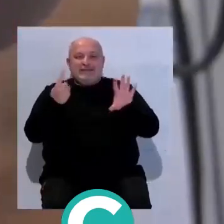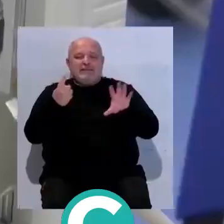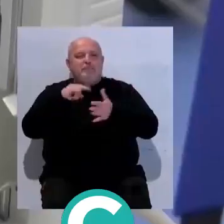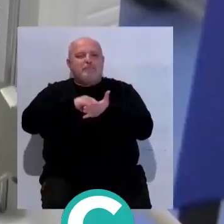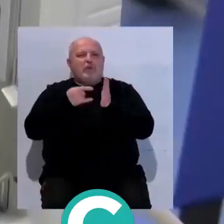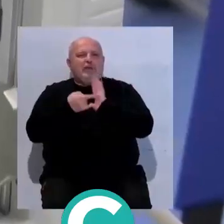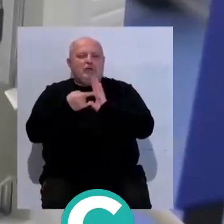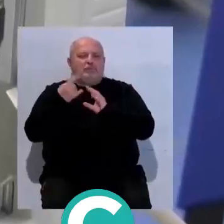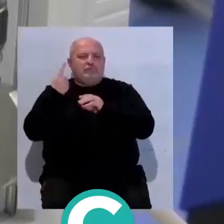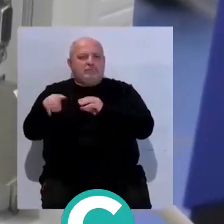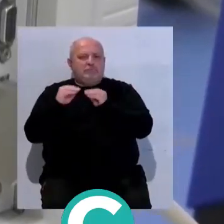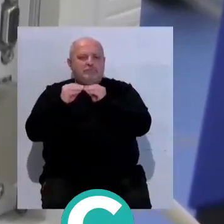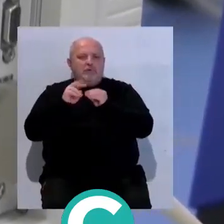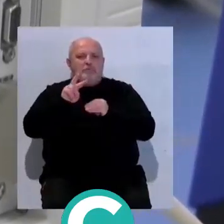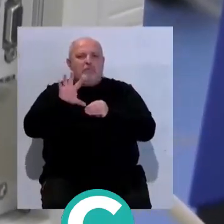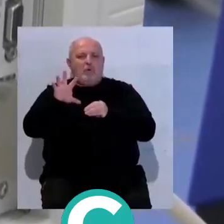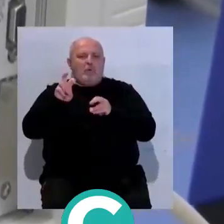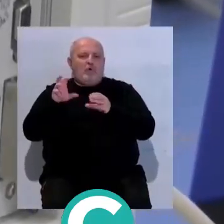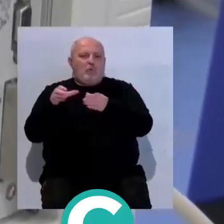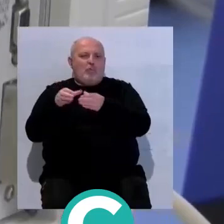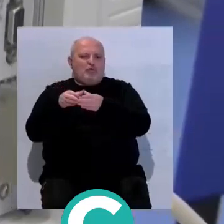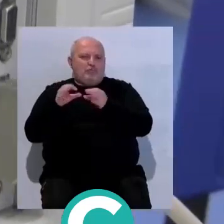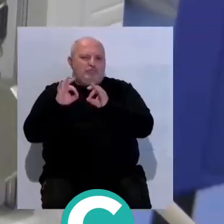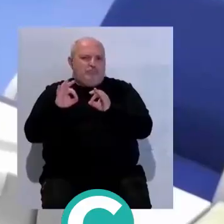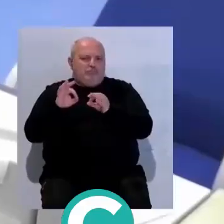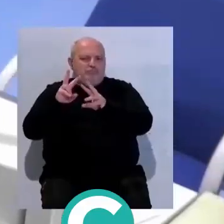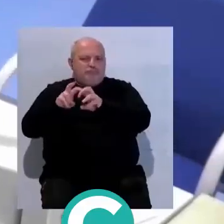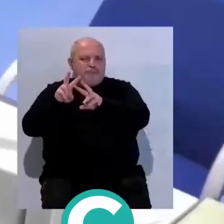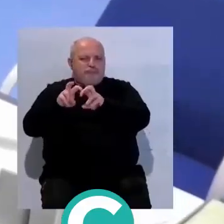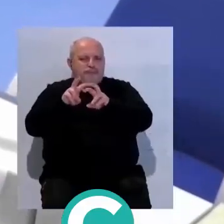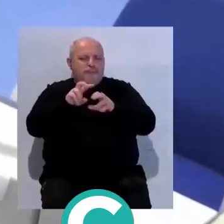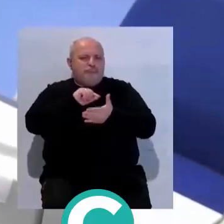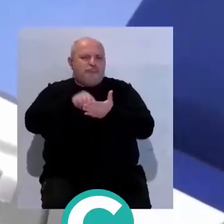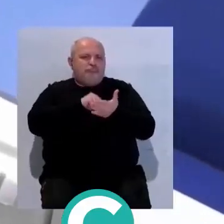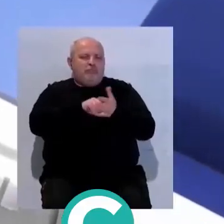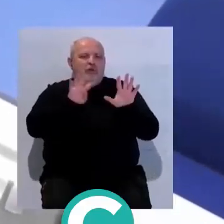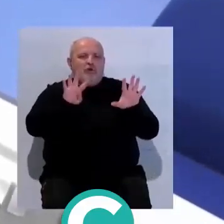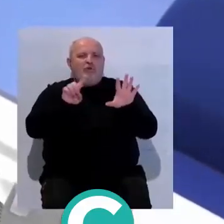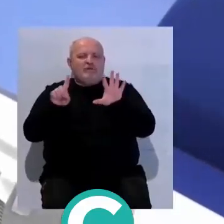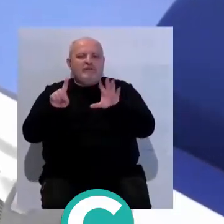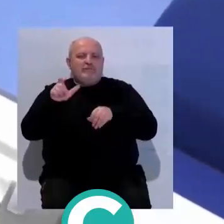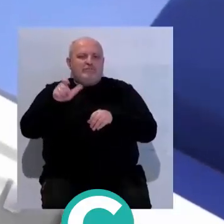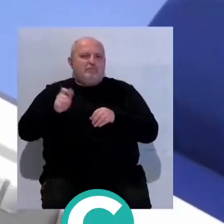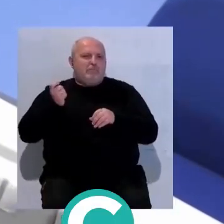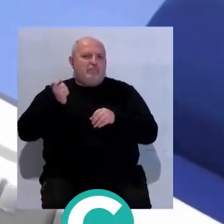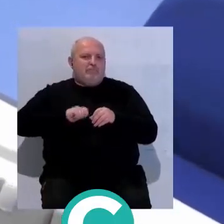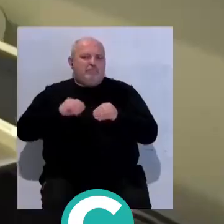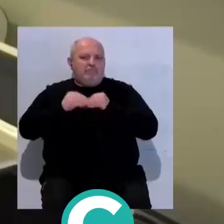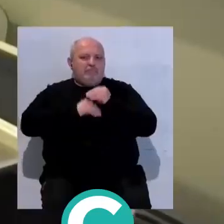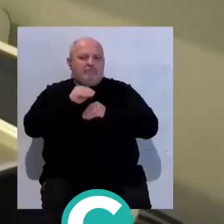proyectos activados a través de 25 nuevos grupos investigadores con la contratación de 96 profesionales que han